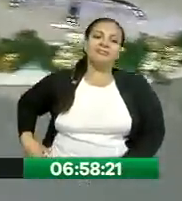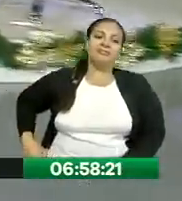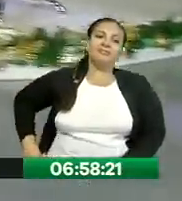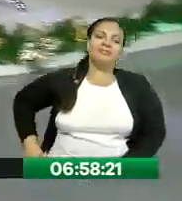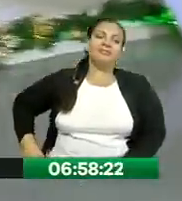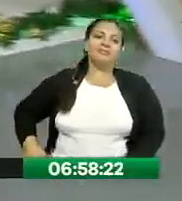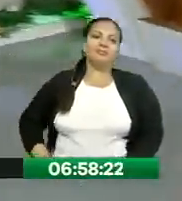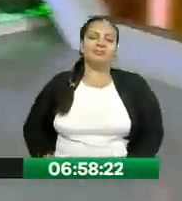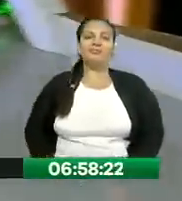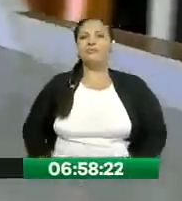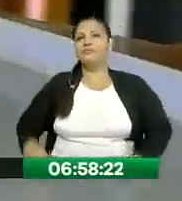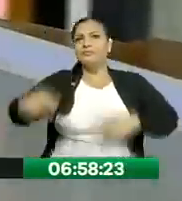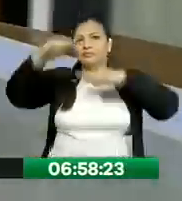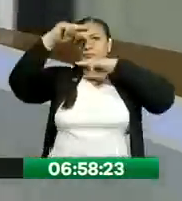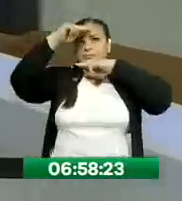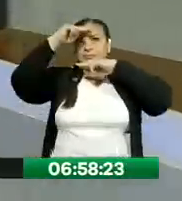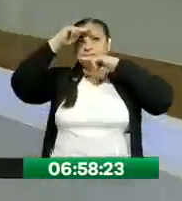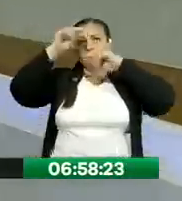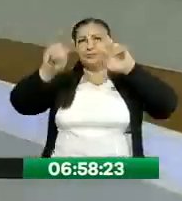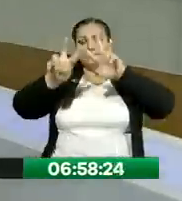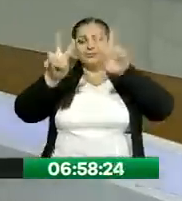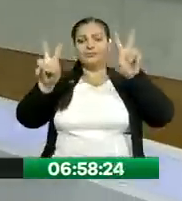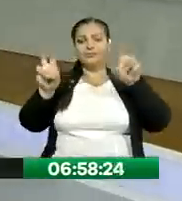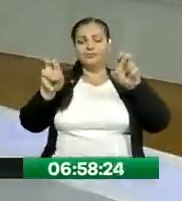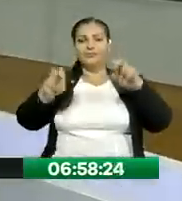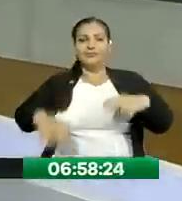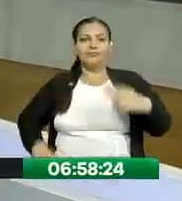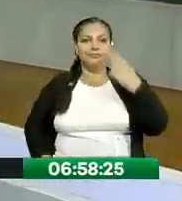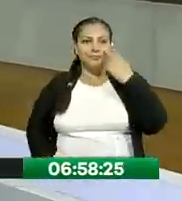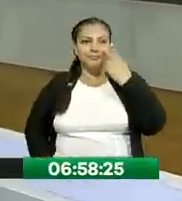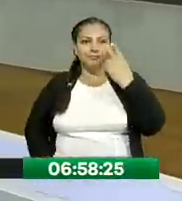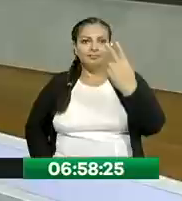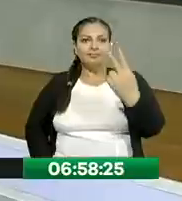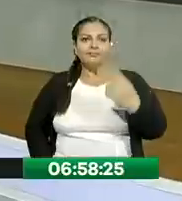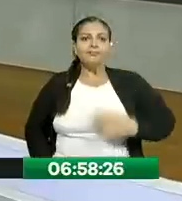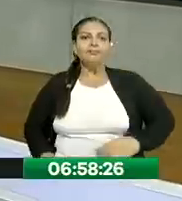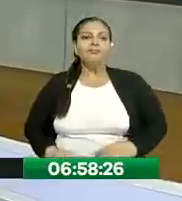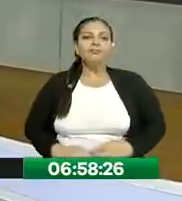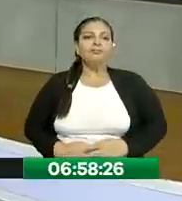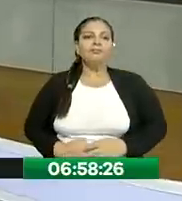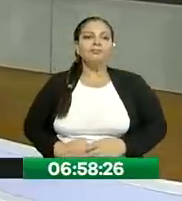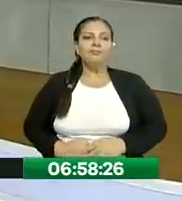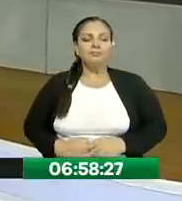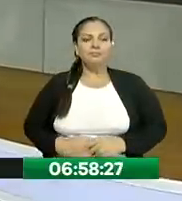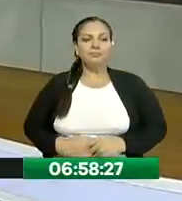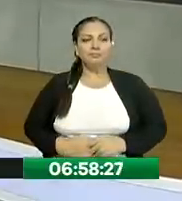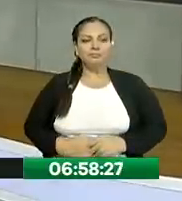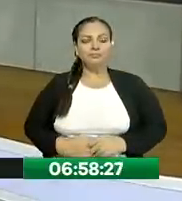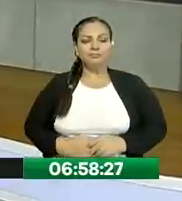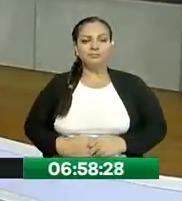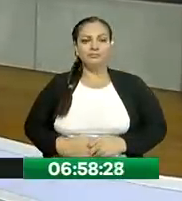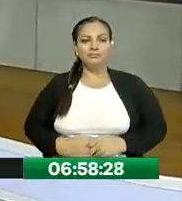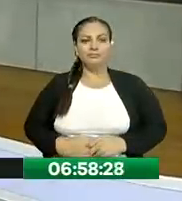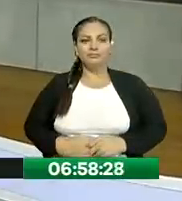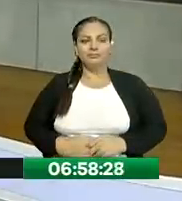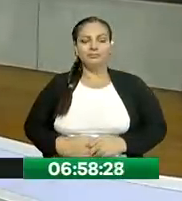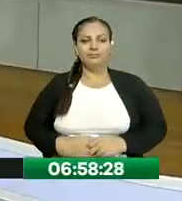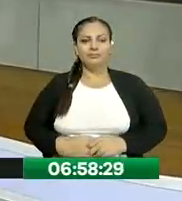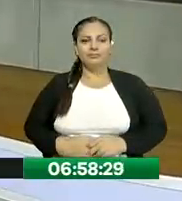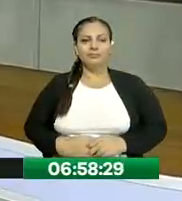nos vamos a revisar los titulares. Ahora sí, cambiando un poco de temas, señoras y señores, bastante. Vamos a contarles el día de hoy